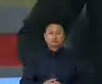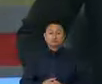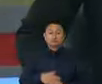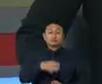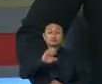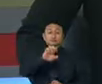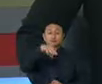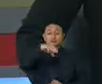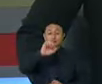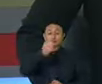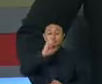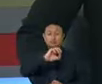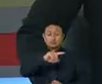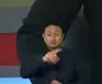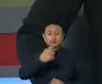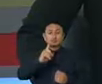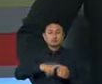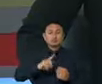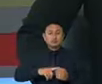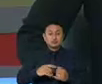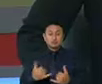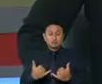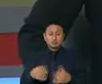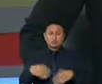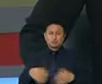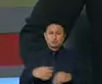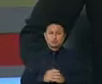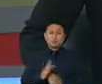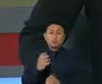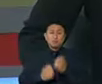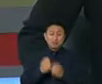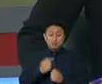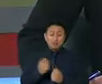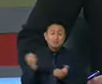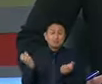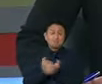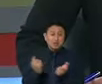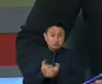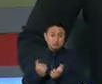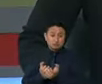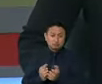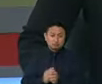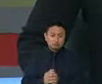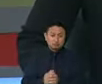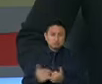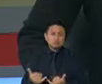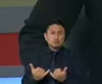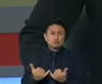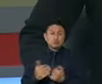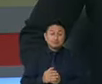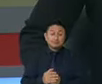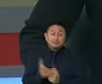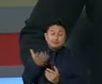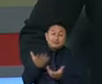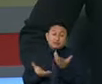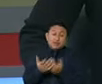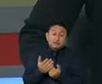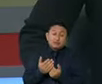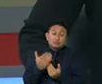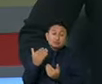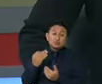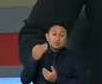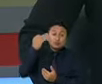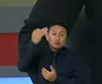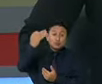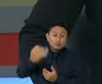Maceo, la ciudad de Quito enfrentaría una contingencia sanitaria, situación que se solucionaría en parte en